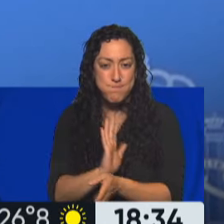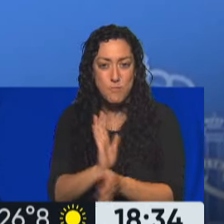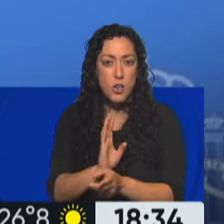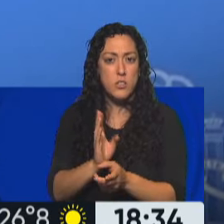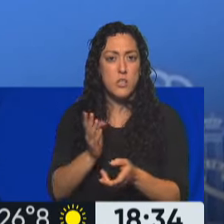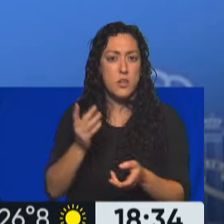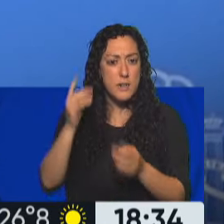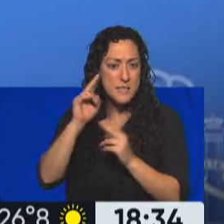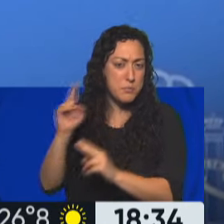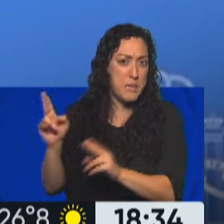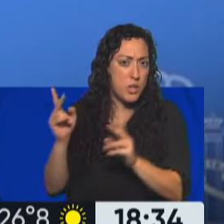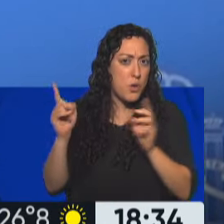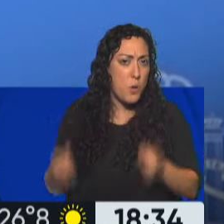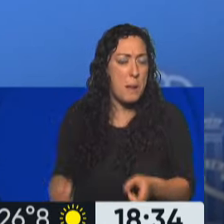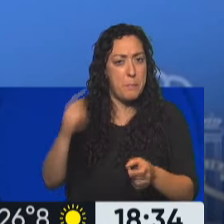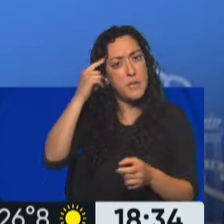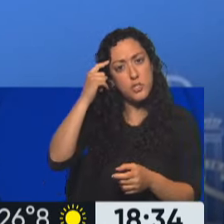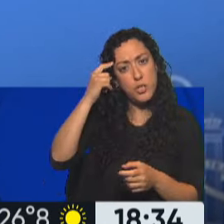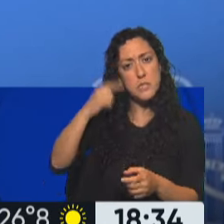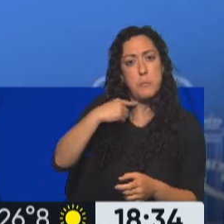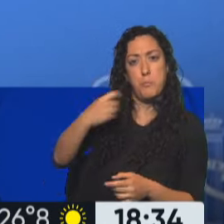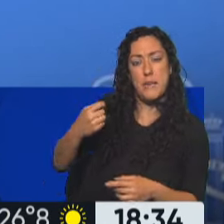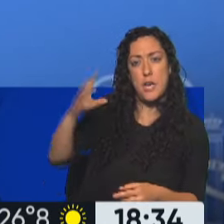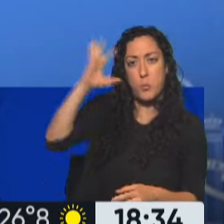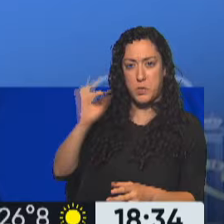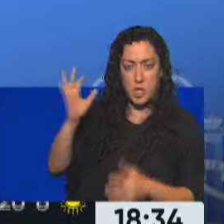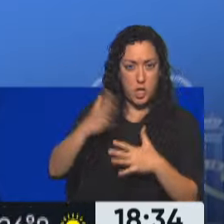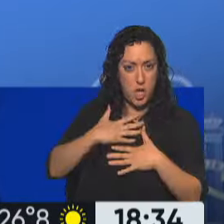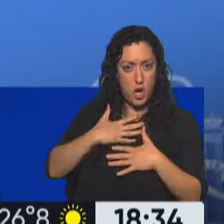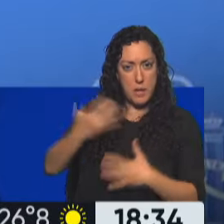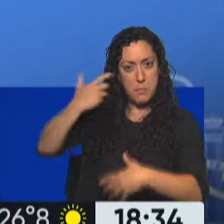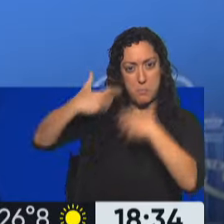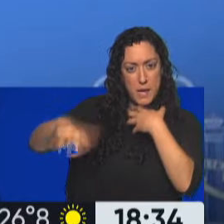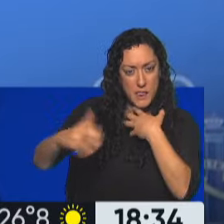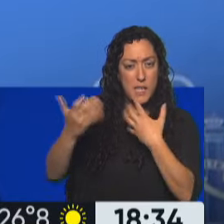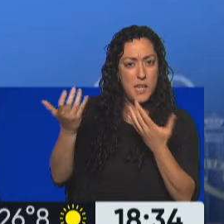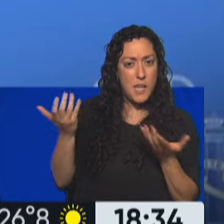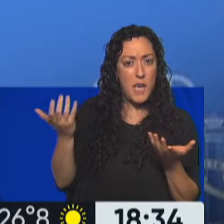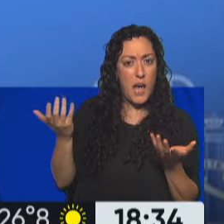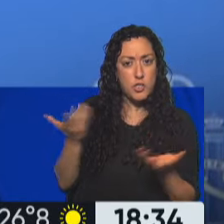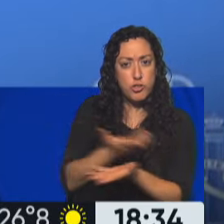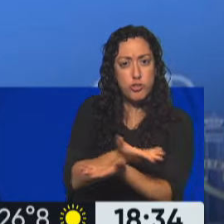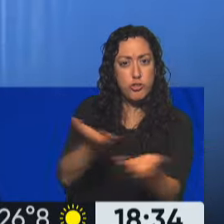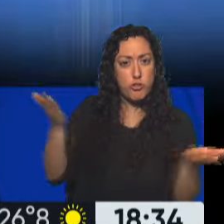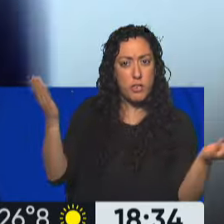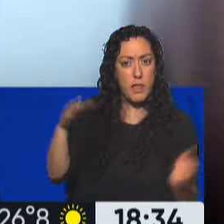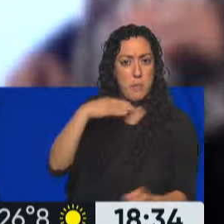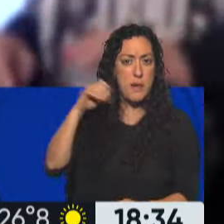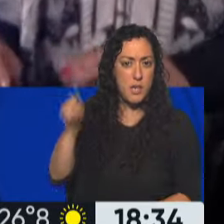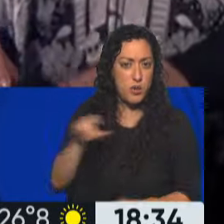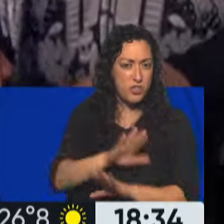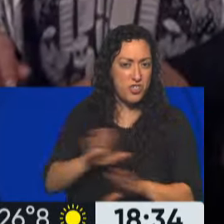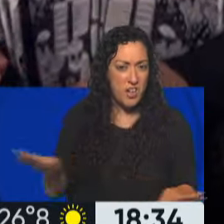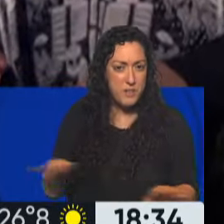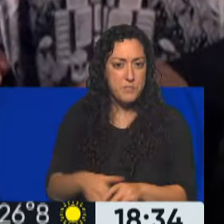creo que España ya ha fijado una posición de empatía también con la sociedad mexicana.